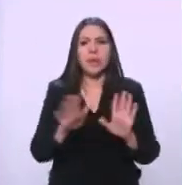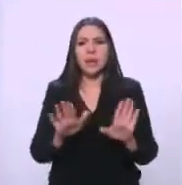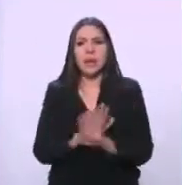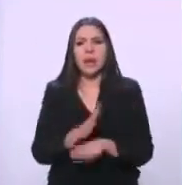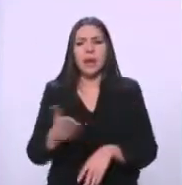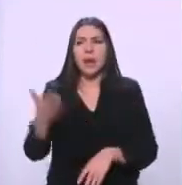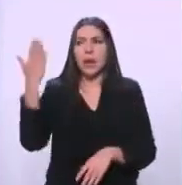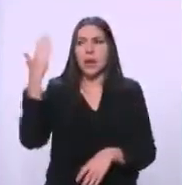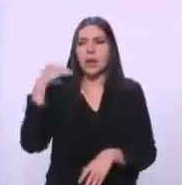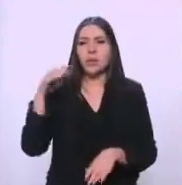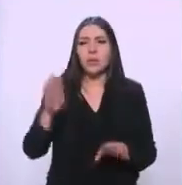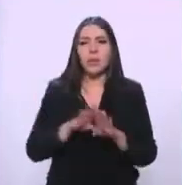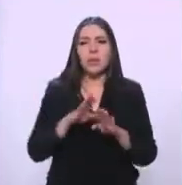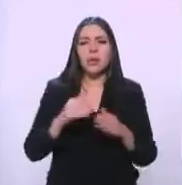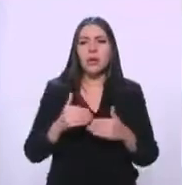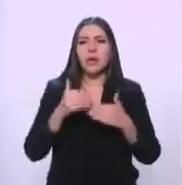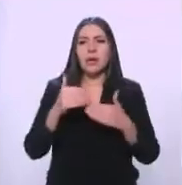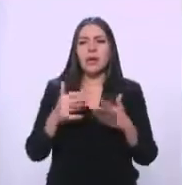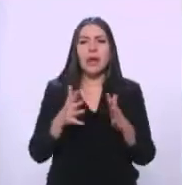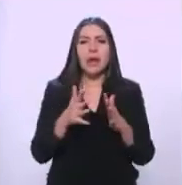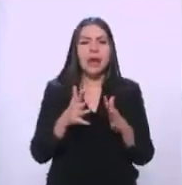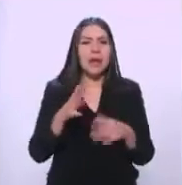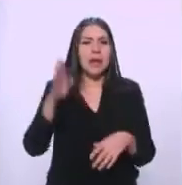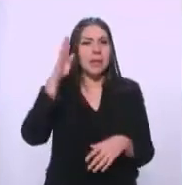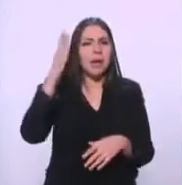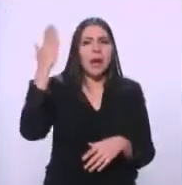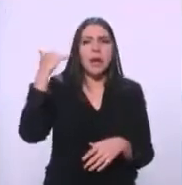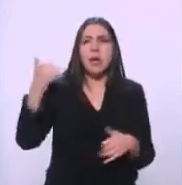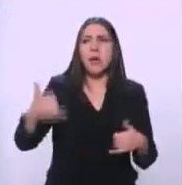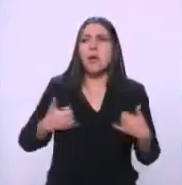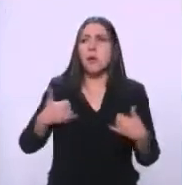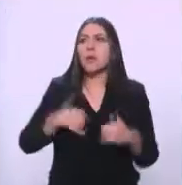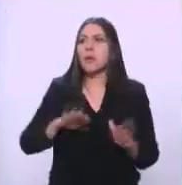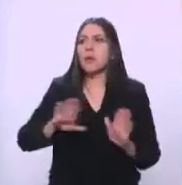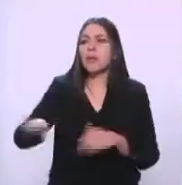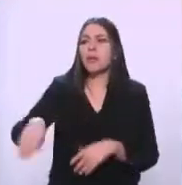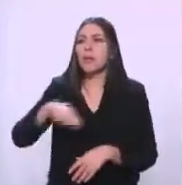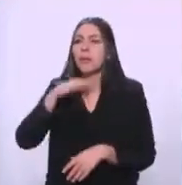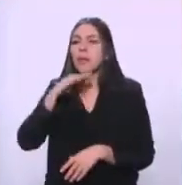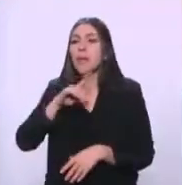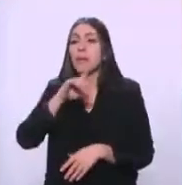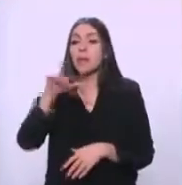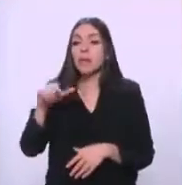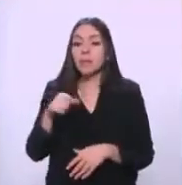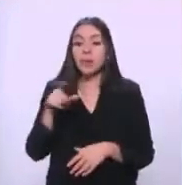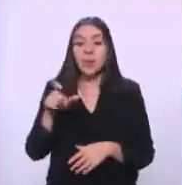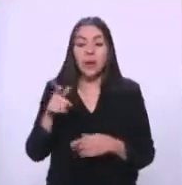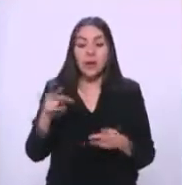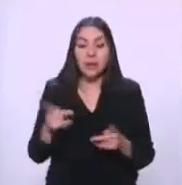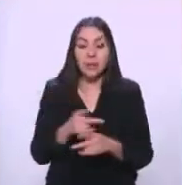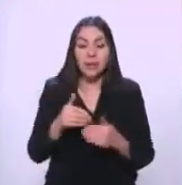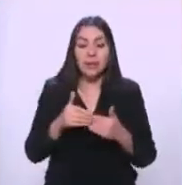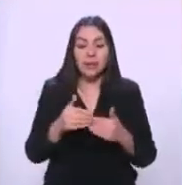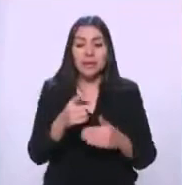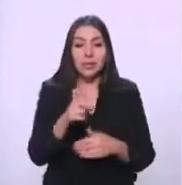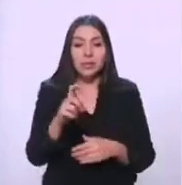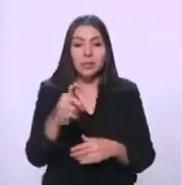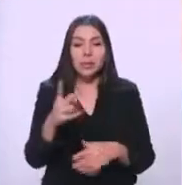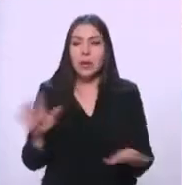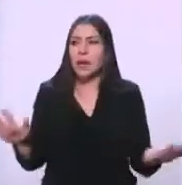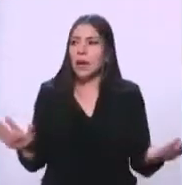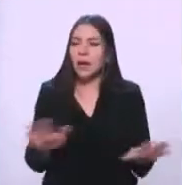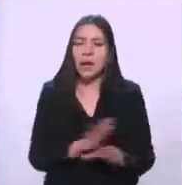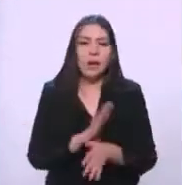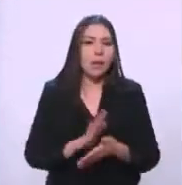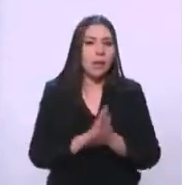periodo muy, muy grande en donde no había gran involucramiento de la juventud y en este momento se da como un punto de inflexión que